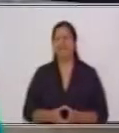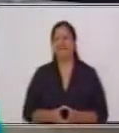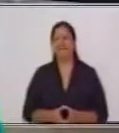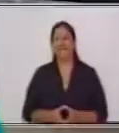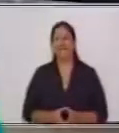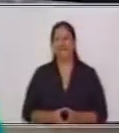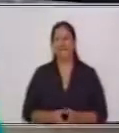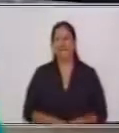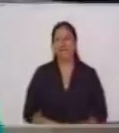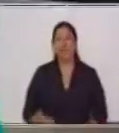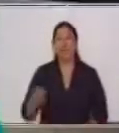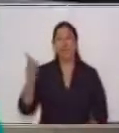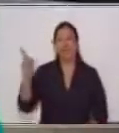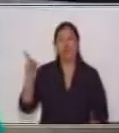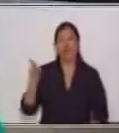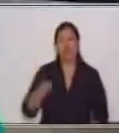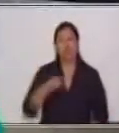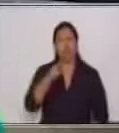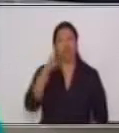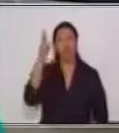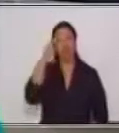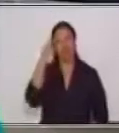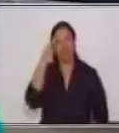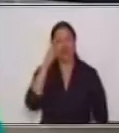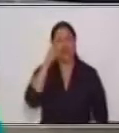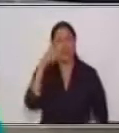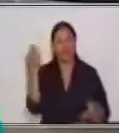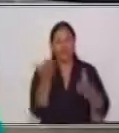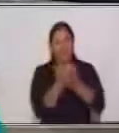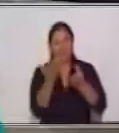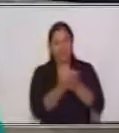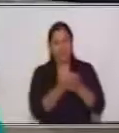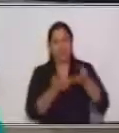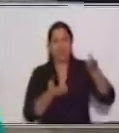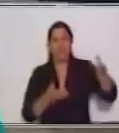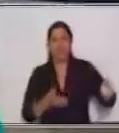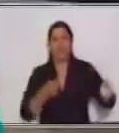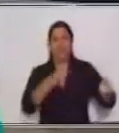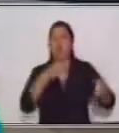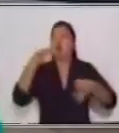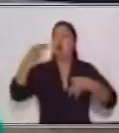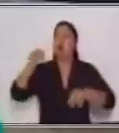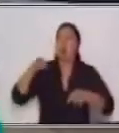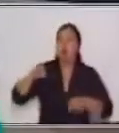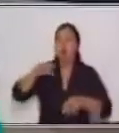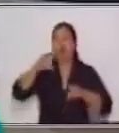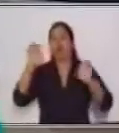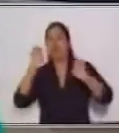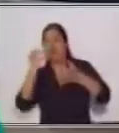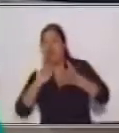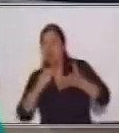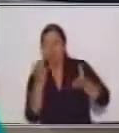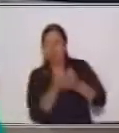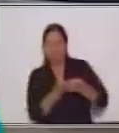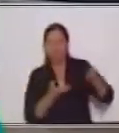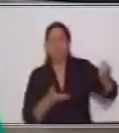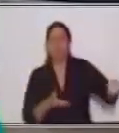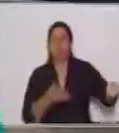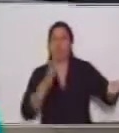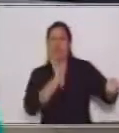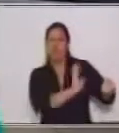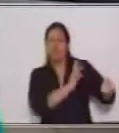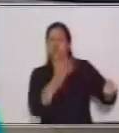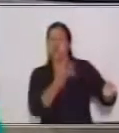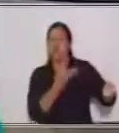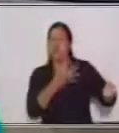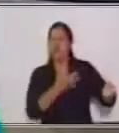Ten presente guardar tus trabajos y ejercicios en tu portafolio de Aprendo en Casa. ¿Qué